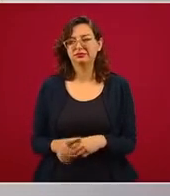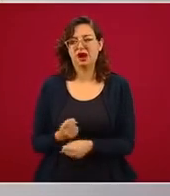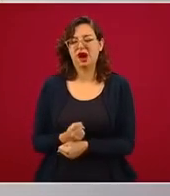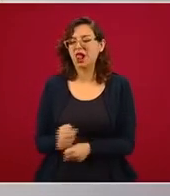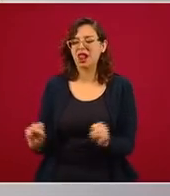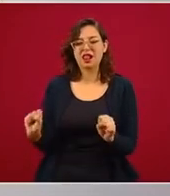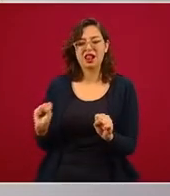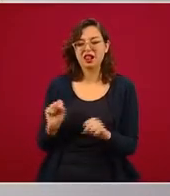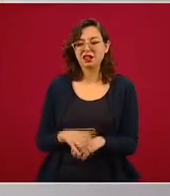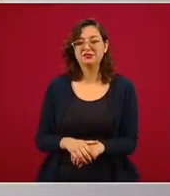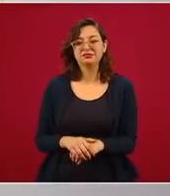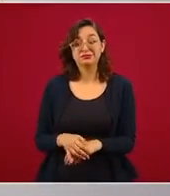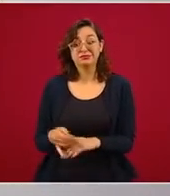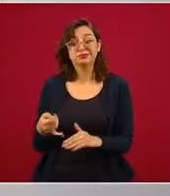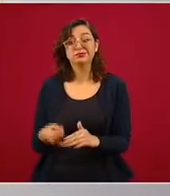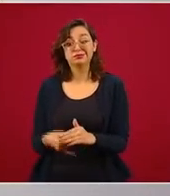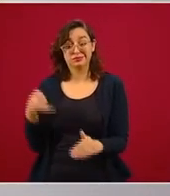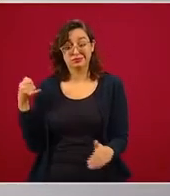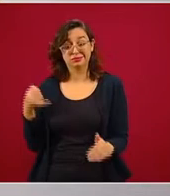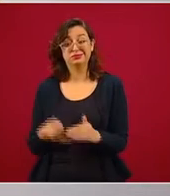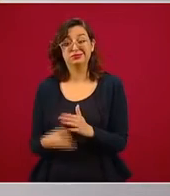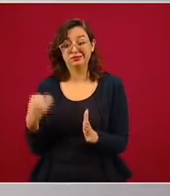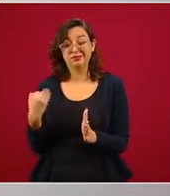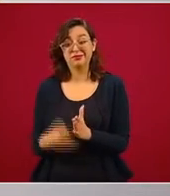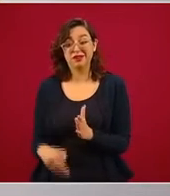Aburridas. Esto sí es